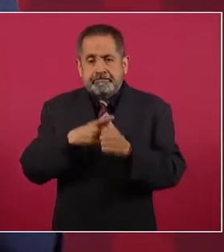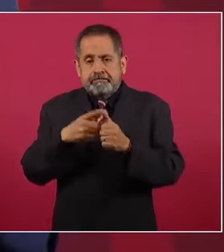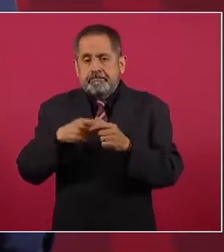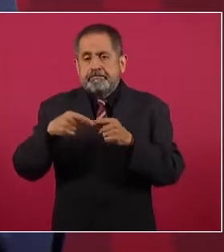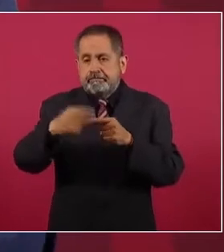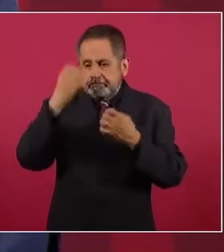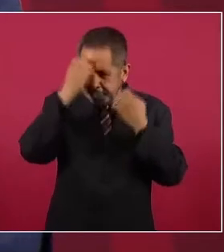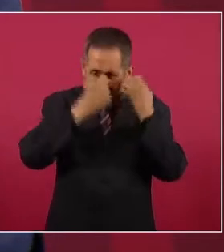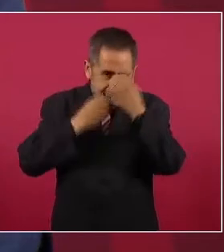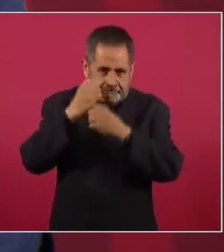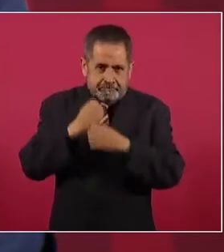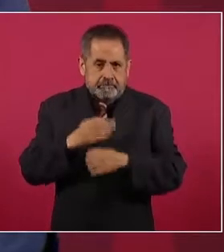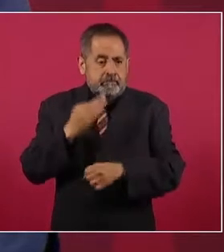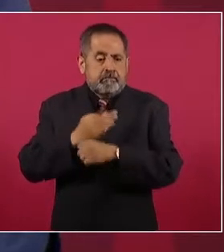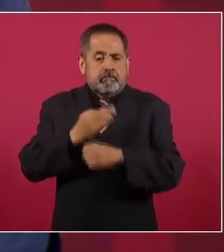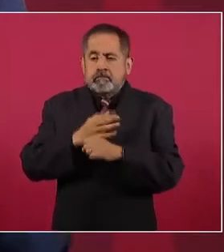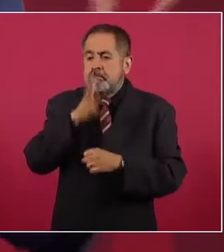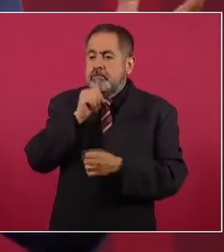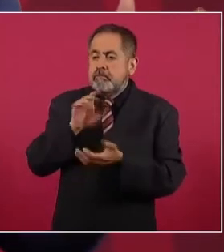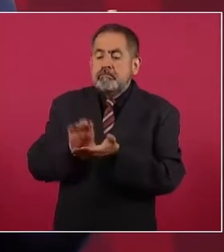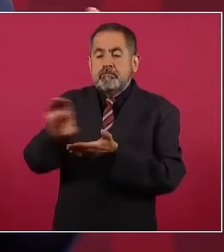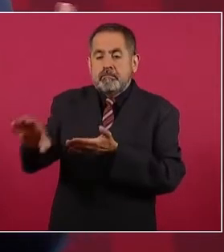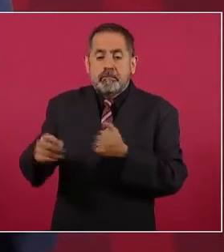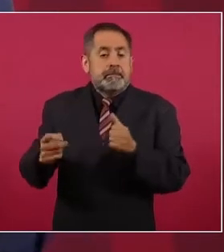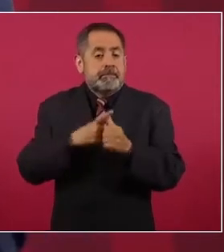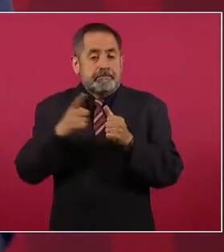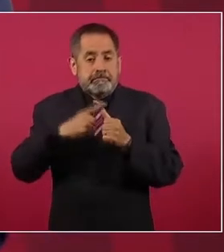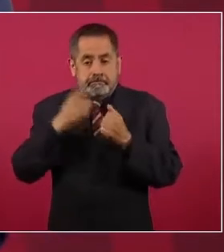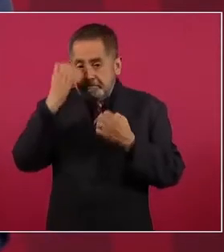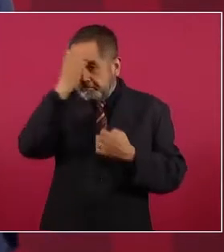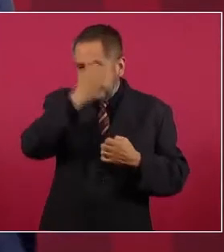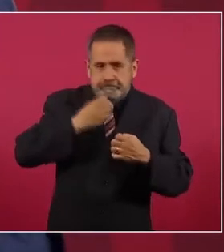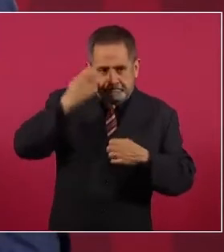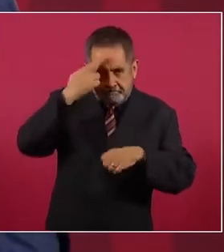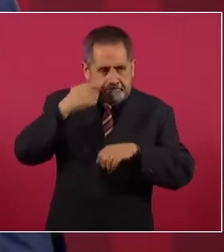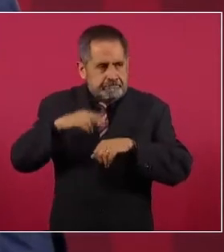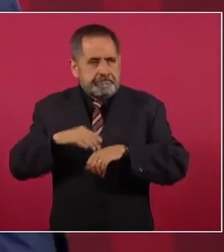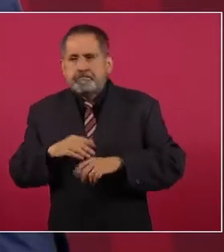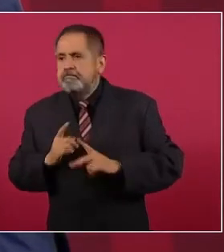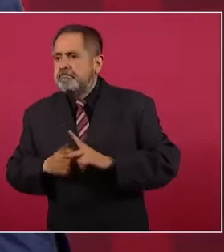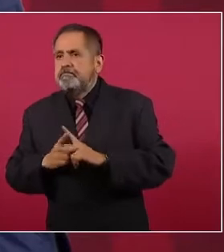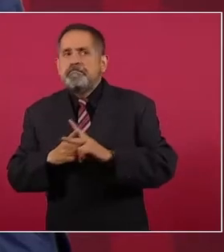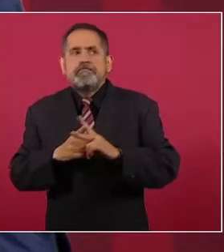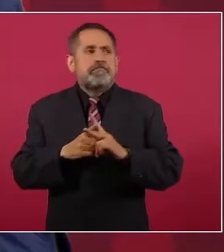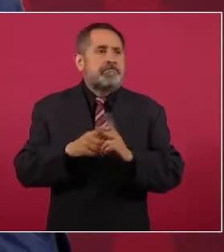No podemos pagar nada si no hay un avalúo.